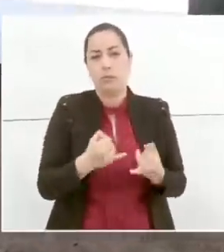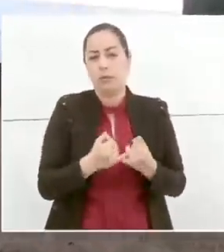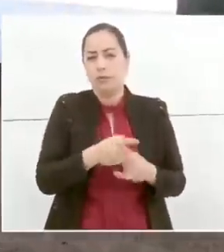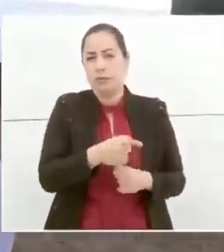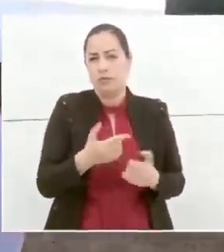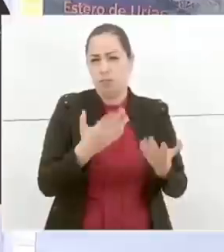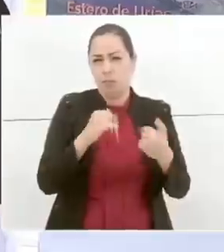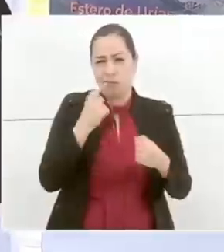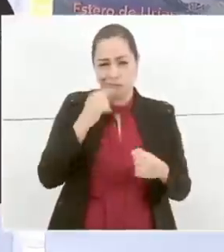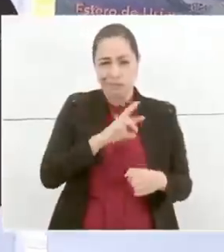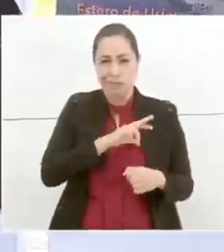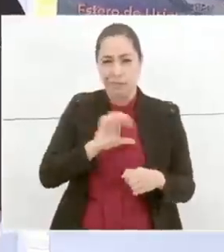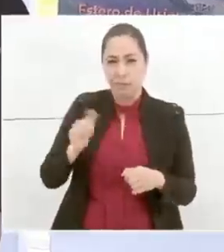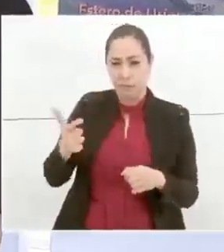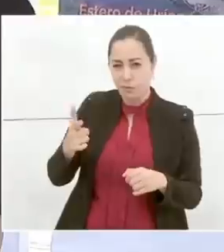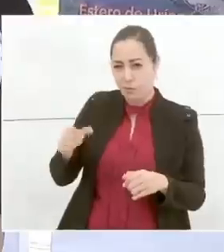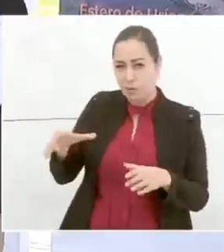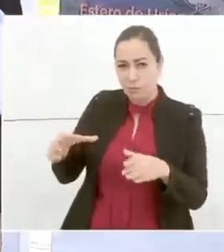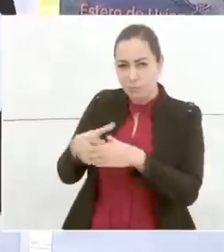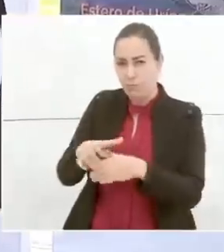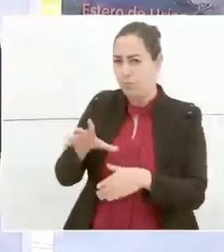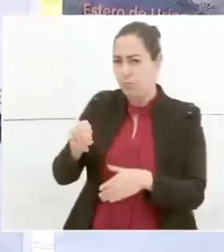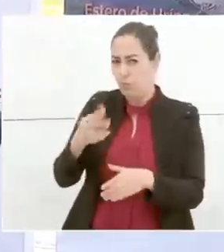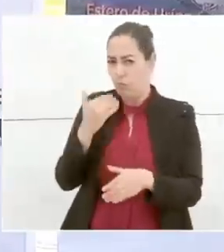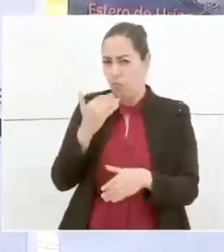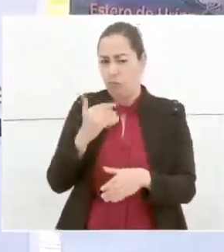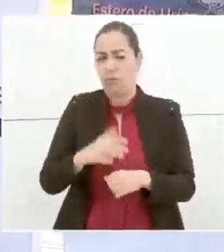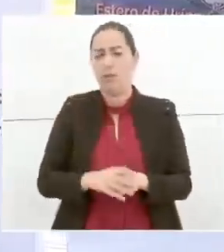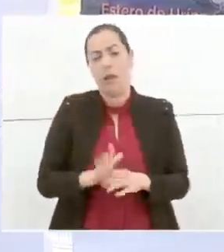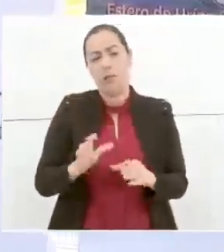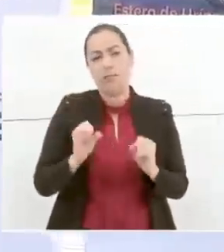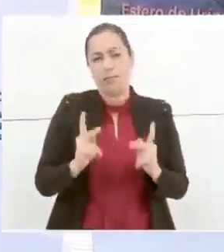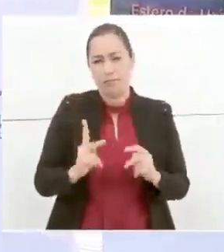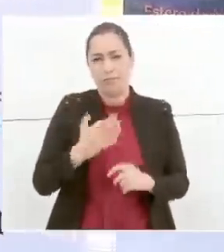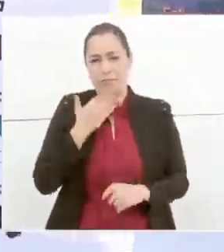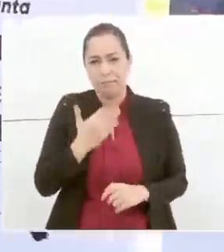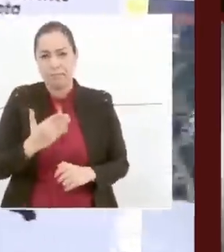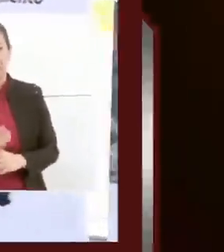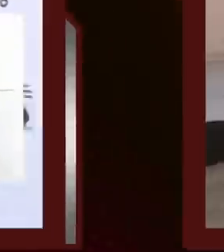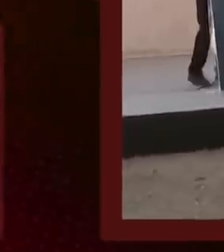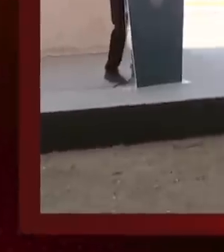no hay particulares, ¿no? No, y no debe haber, sí.